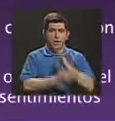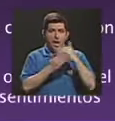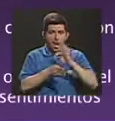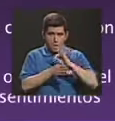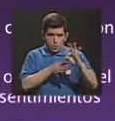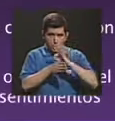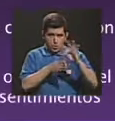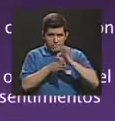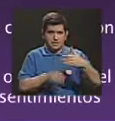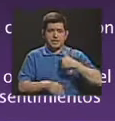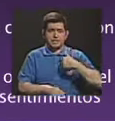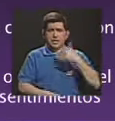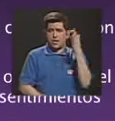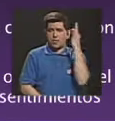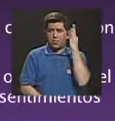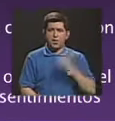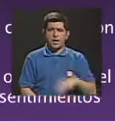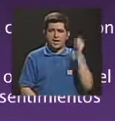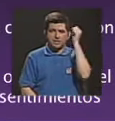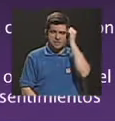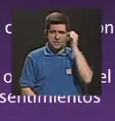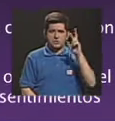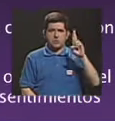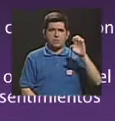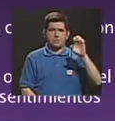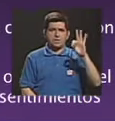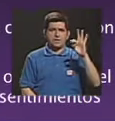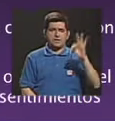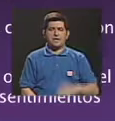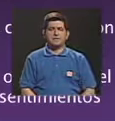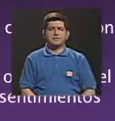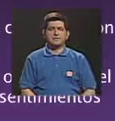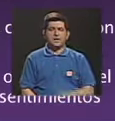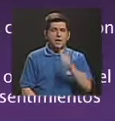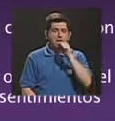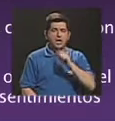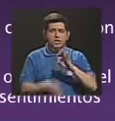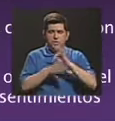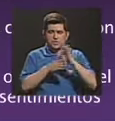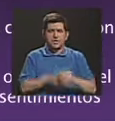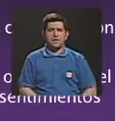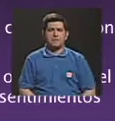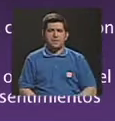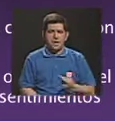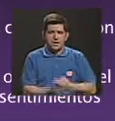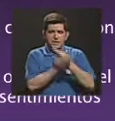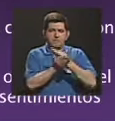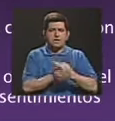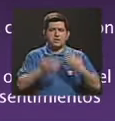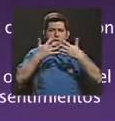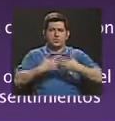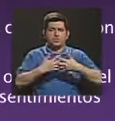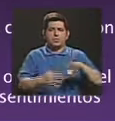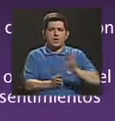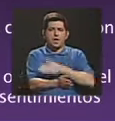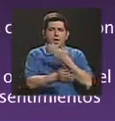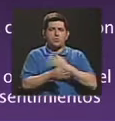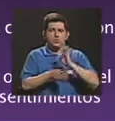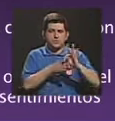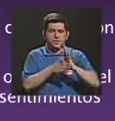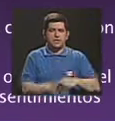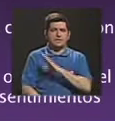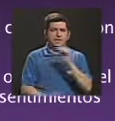Algunas de las terapias con las que cuentan las mujeres con síndrome de Rett son la hidroterapia, la rehabilitación motora, la musicoterapia y